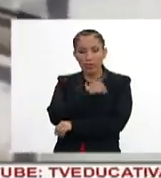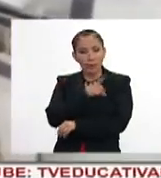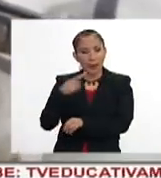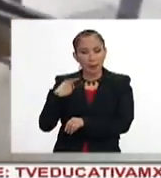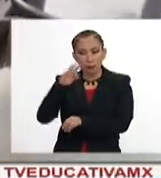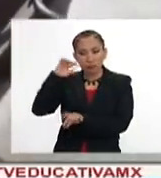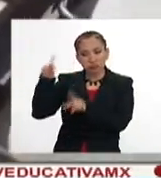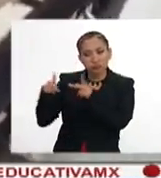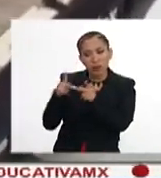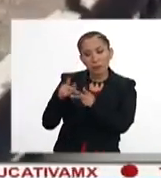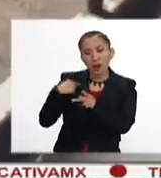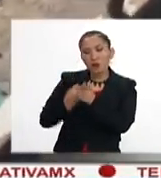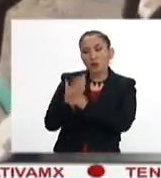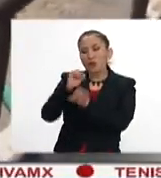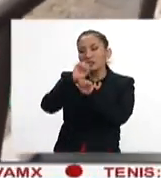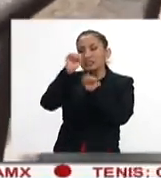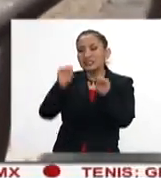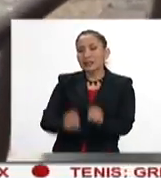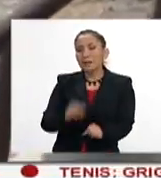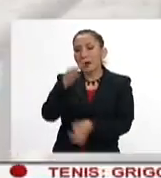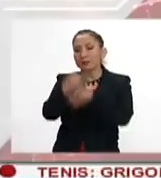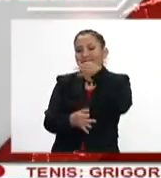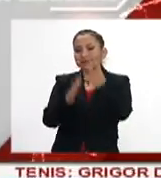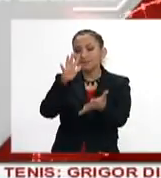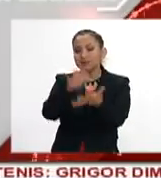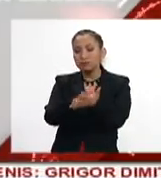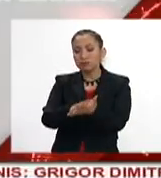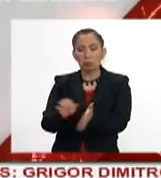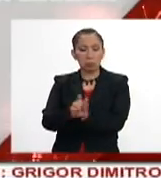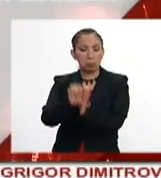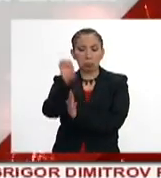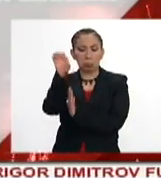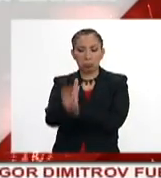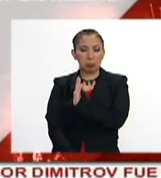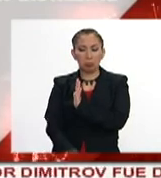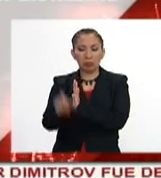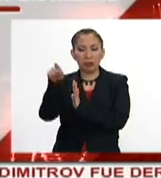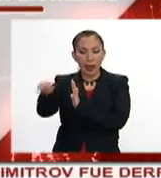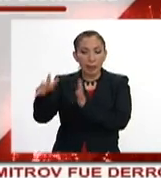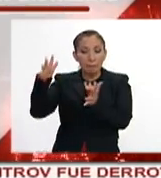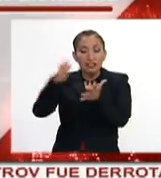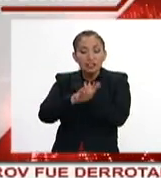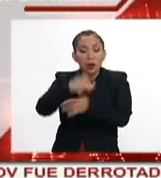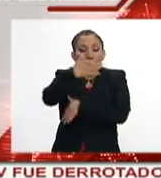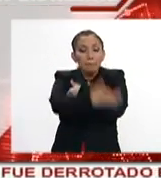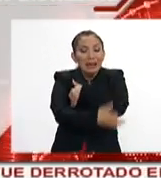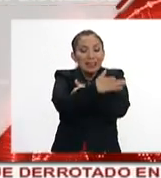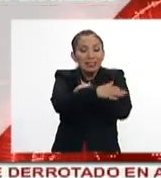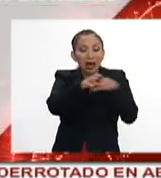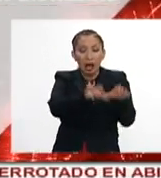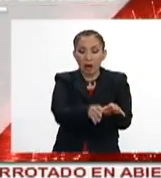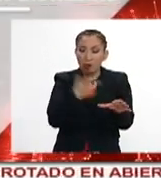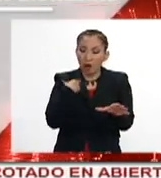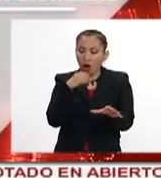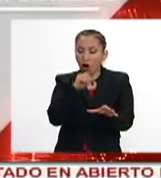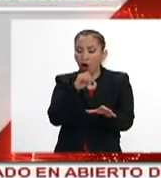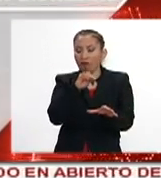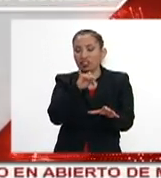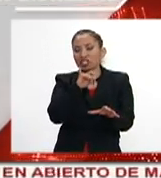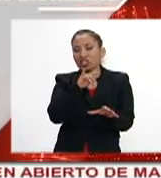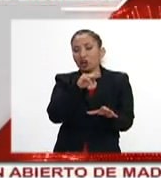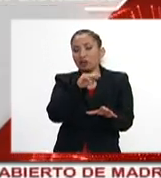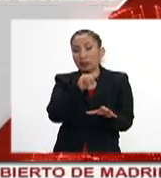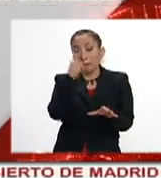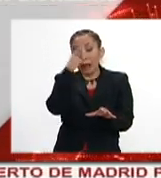en el perfeccionamiento del nuevo sistema de justicia penal. Como por ejemplo, la prisión preventiva oficiosa